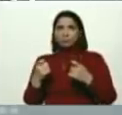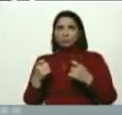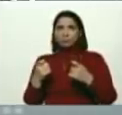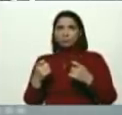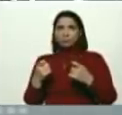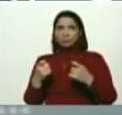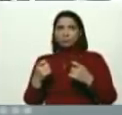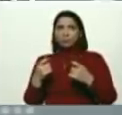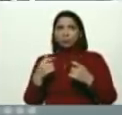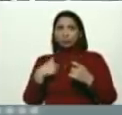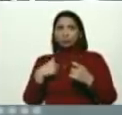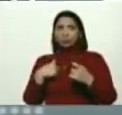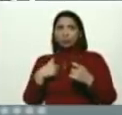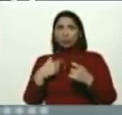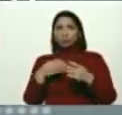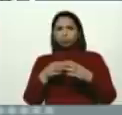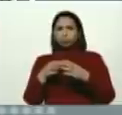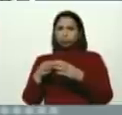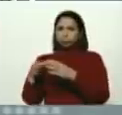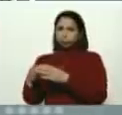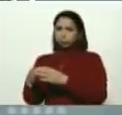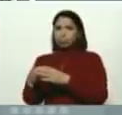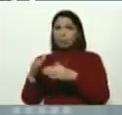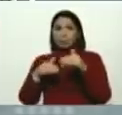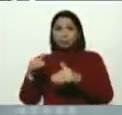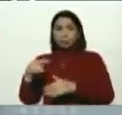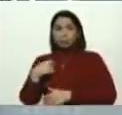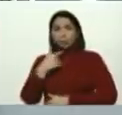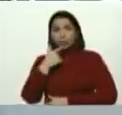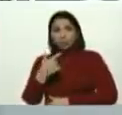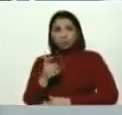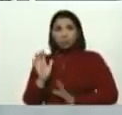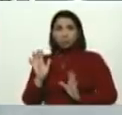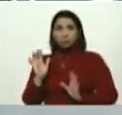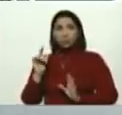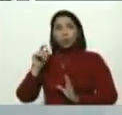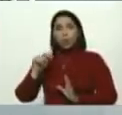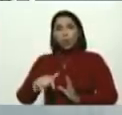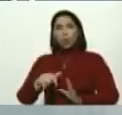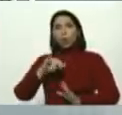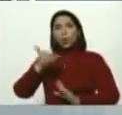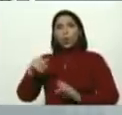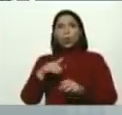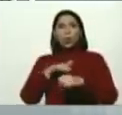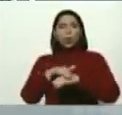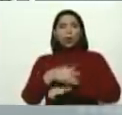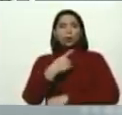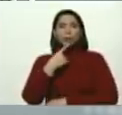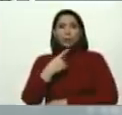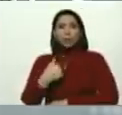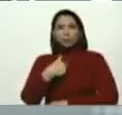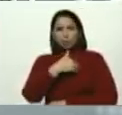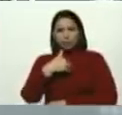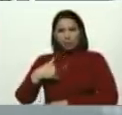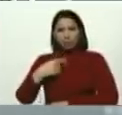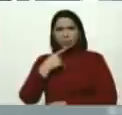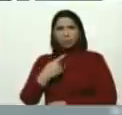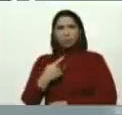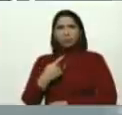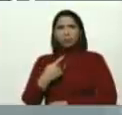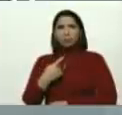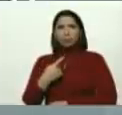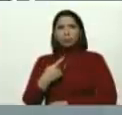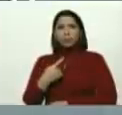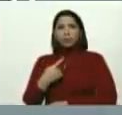Bueno, ellos estuvieron, organizaron elecciones, lo que yo le decía. Hoy Jorge Rodríguez lo dijo, yo quiero decirlo, pues,